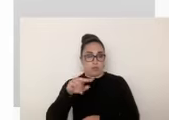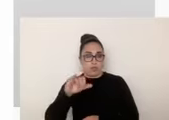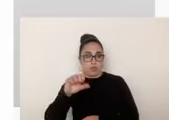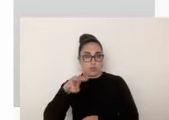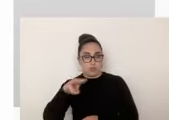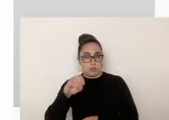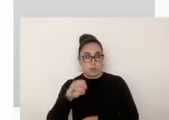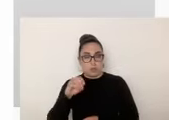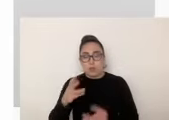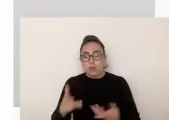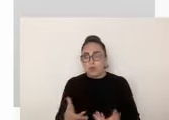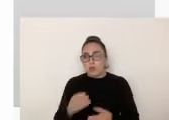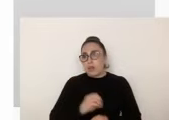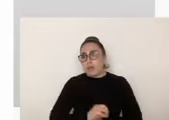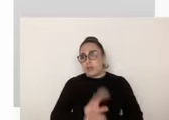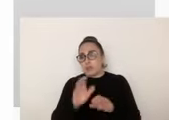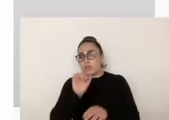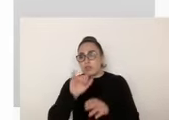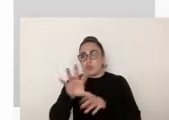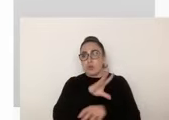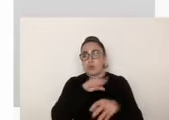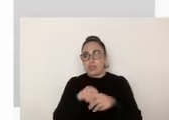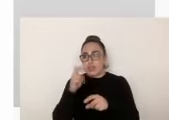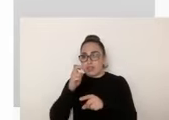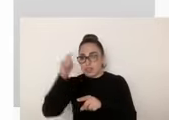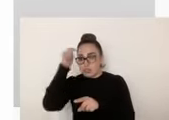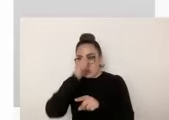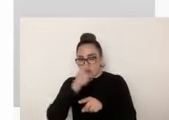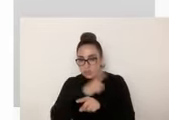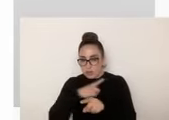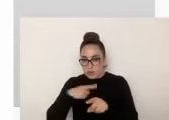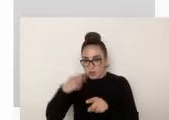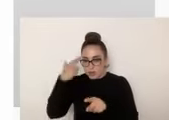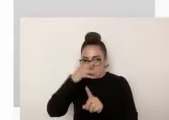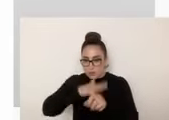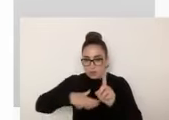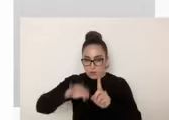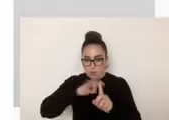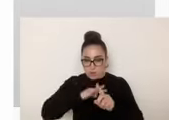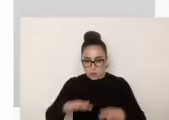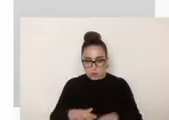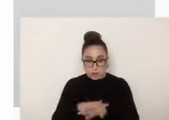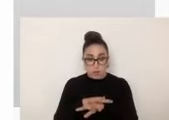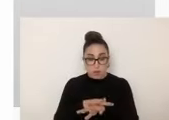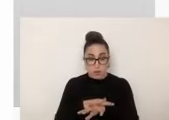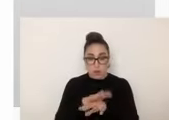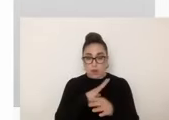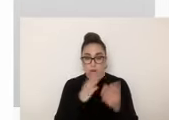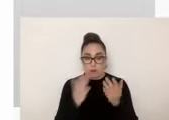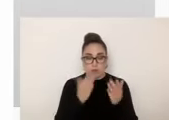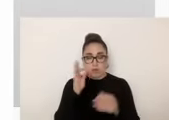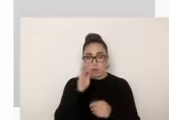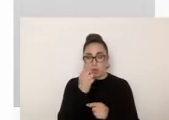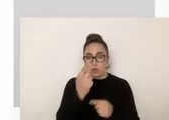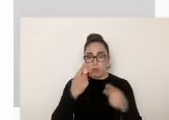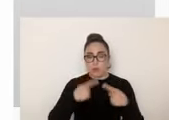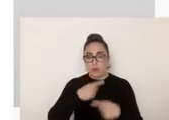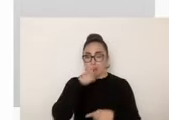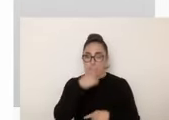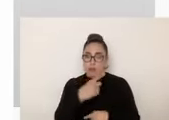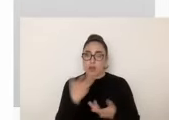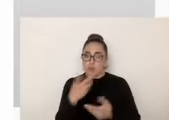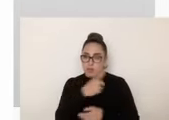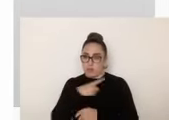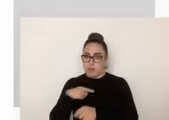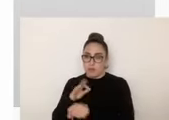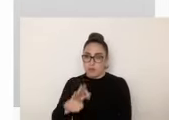¿qué va a ser, no? Es decir, las teorías éticas son metafísicas. Aunque tengan referentes de realidad, cuando alguien dice hay que maximizar el bienestar, está